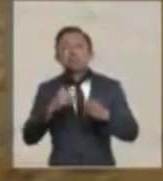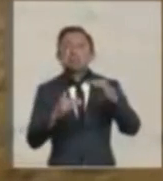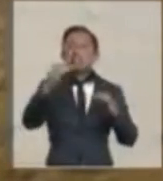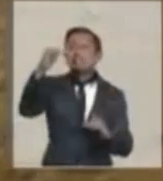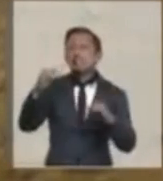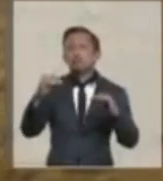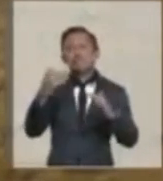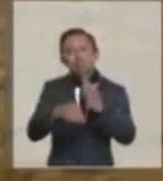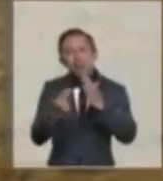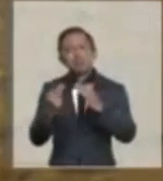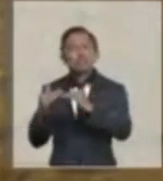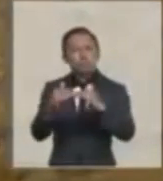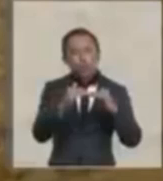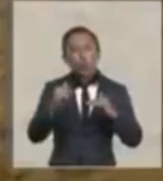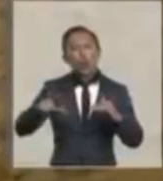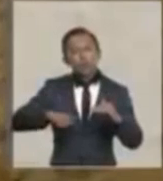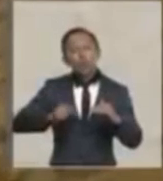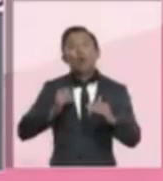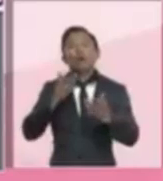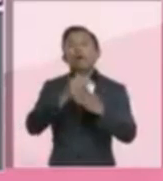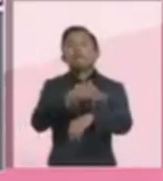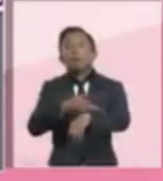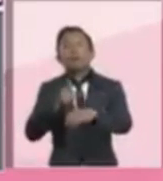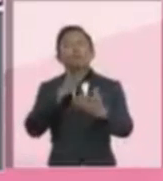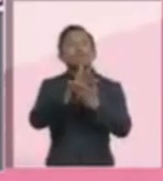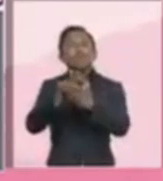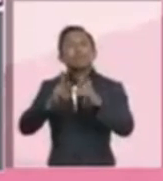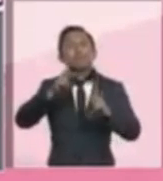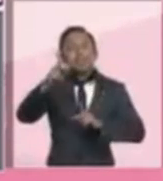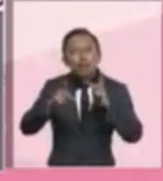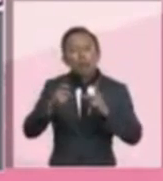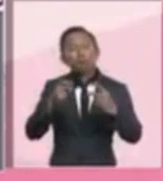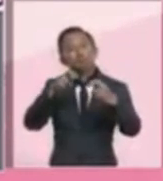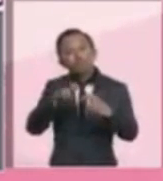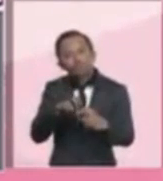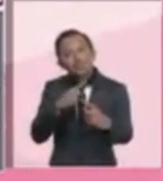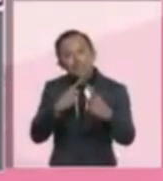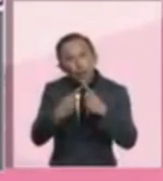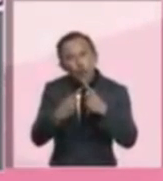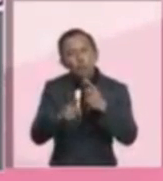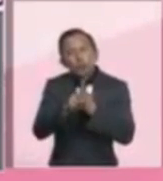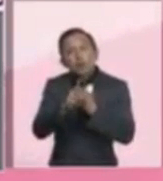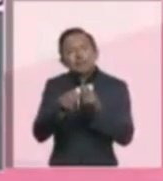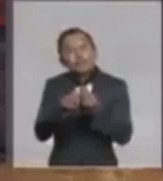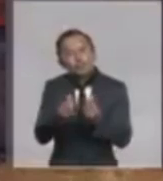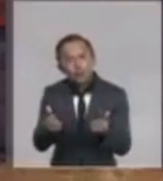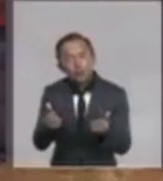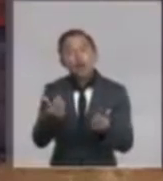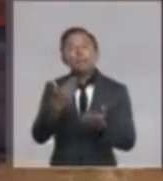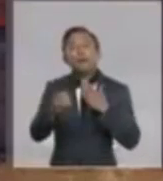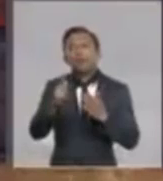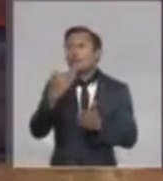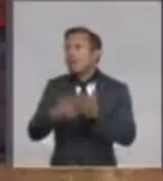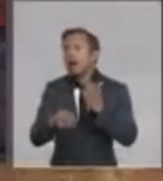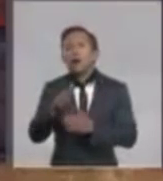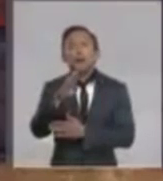cada familia, que la visite, que esté en su casa, que dialogue con ellos y que le resuelva. Un gobierno que identifique cuándo hace falta una beca,